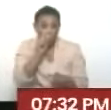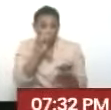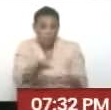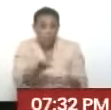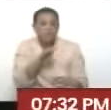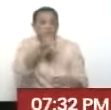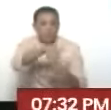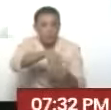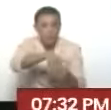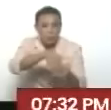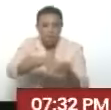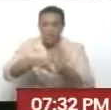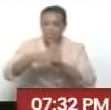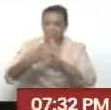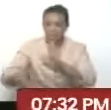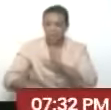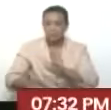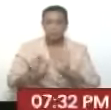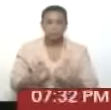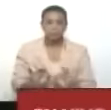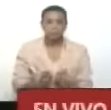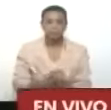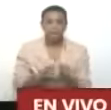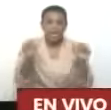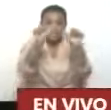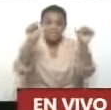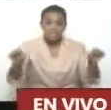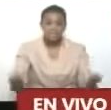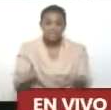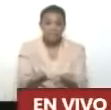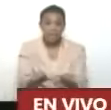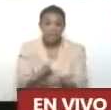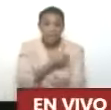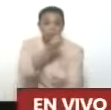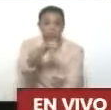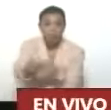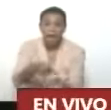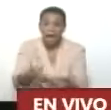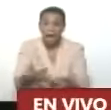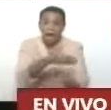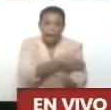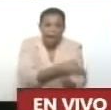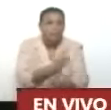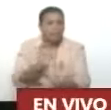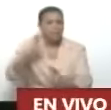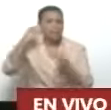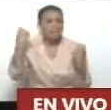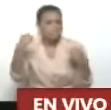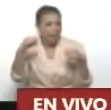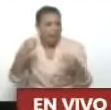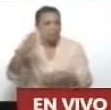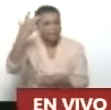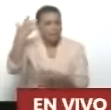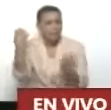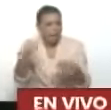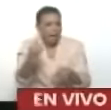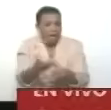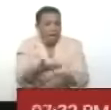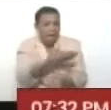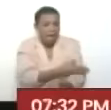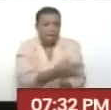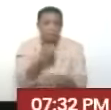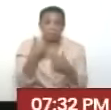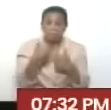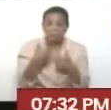a votar. El sistema de votación, yo ya lo había mostrado para ustedes, ustedes recuerdan, pero me